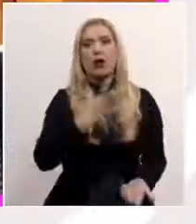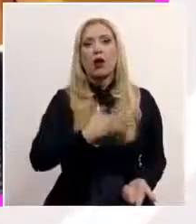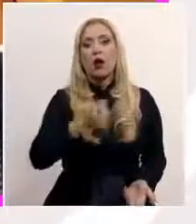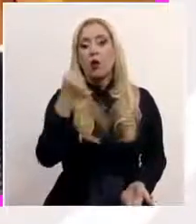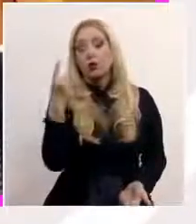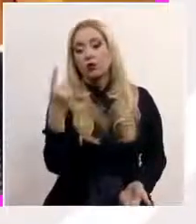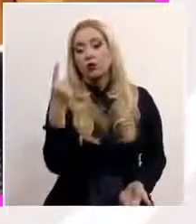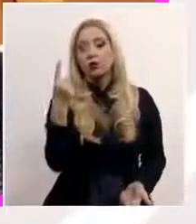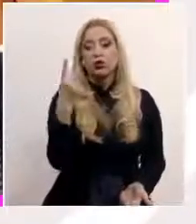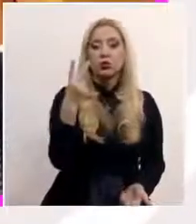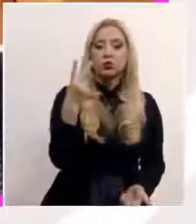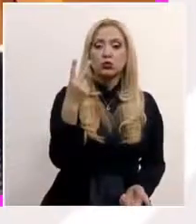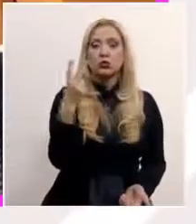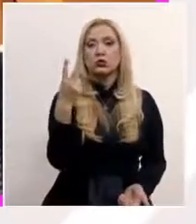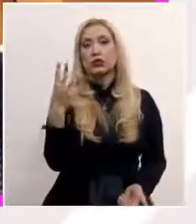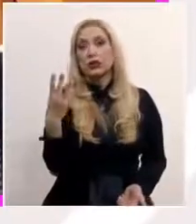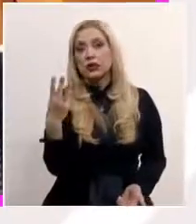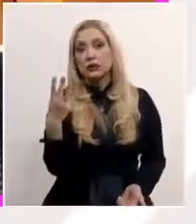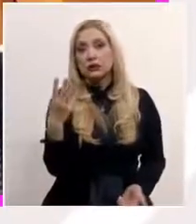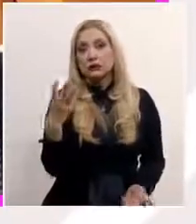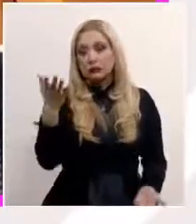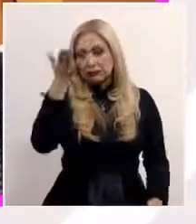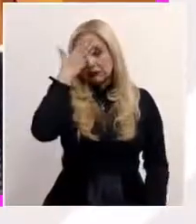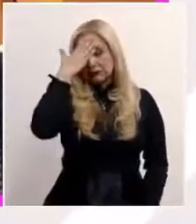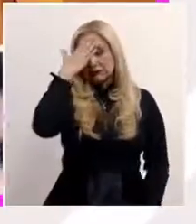o tres, porque luego llegan en pares y en tríos,